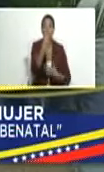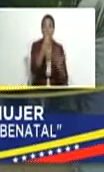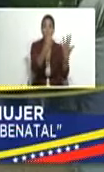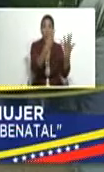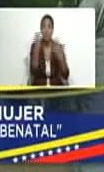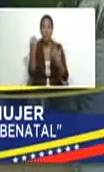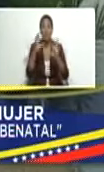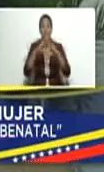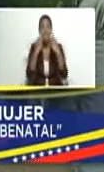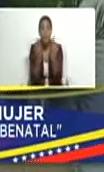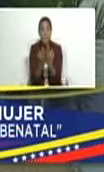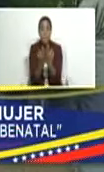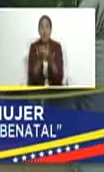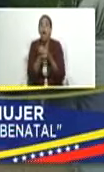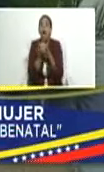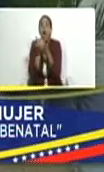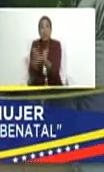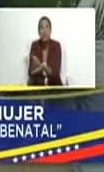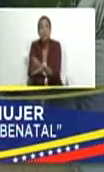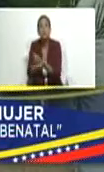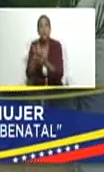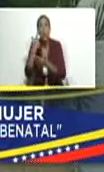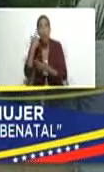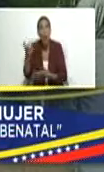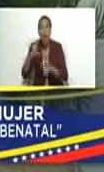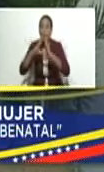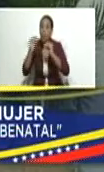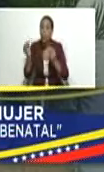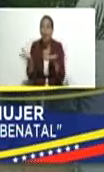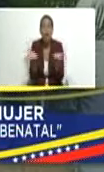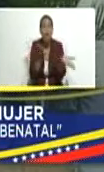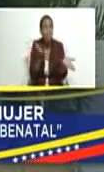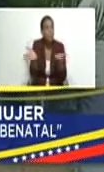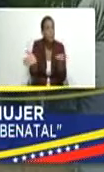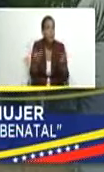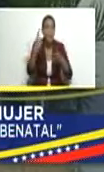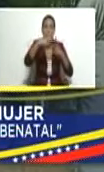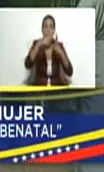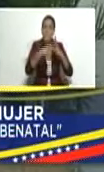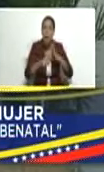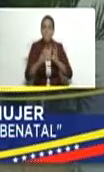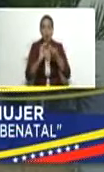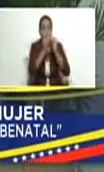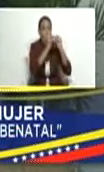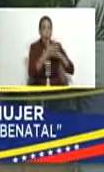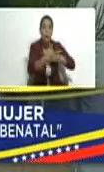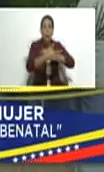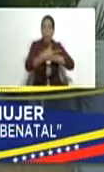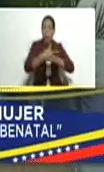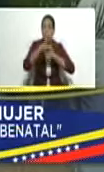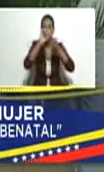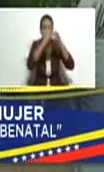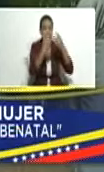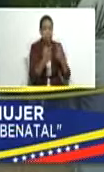más de 870 familias van a poder beneficiarse de todos los implementos, equipos y